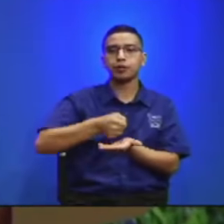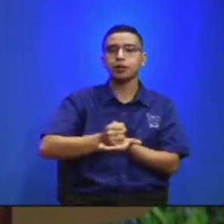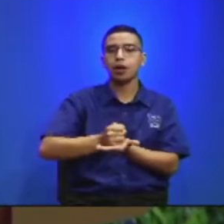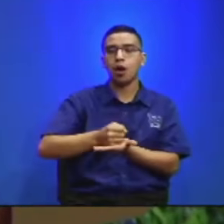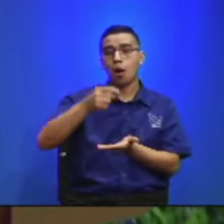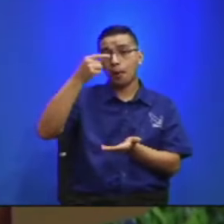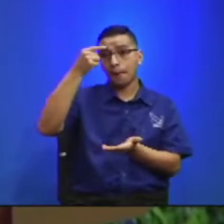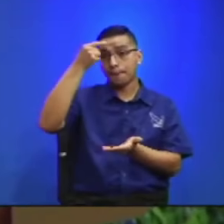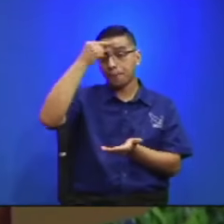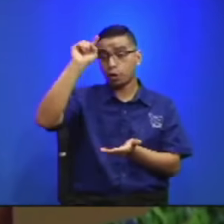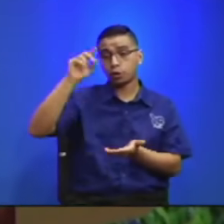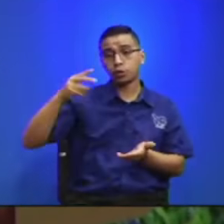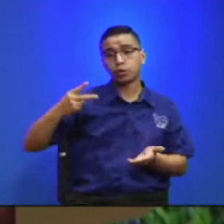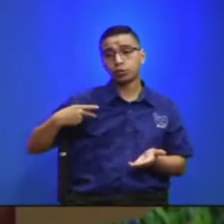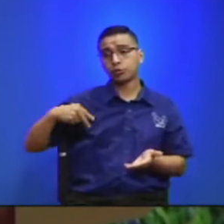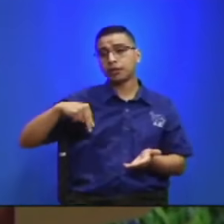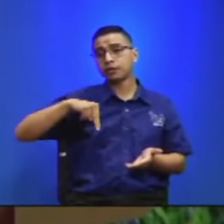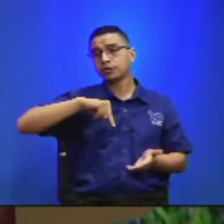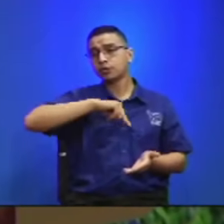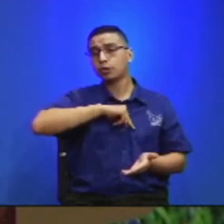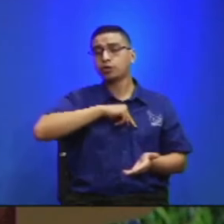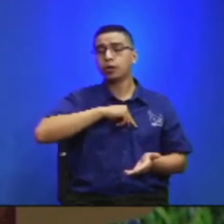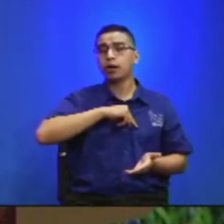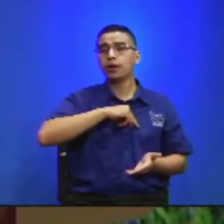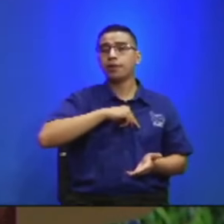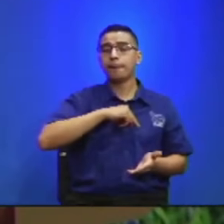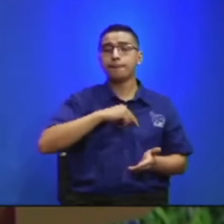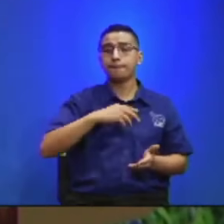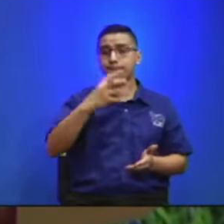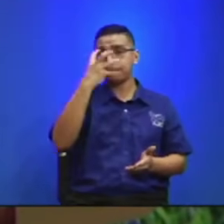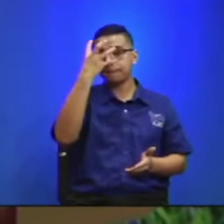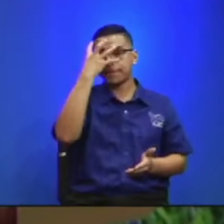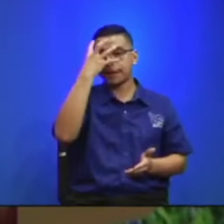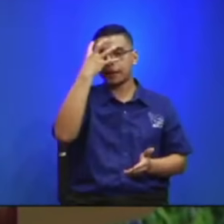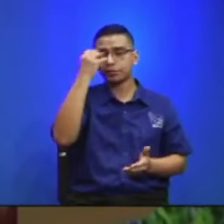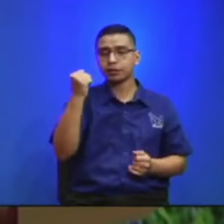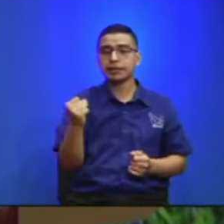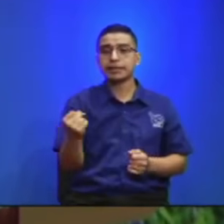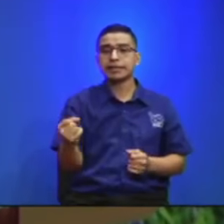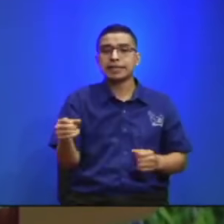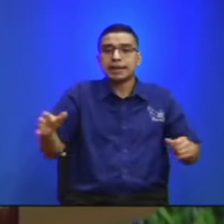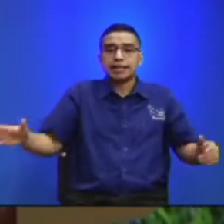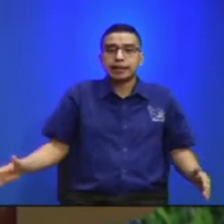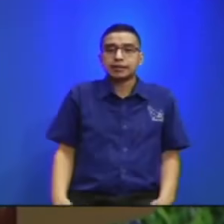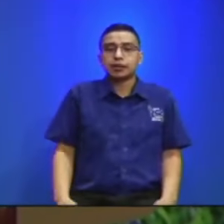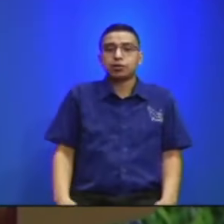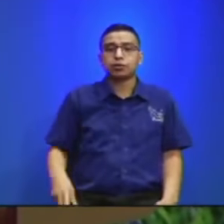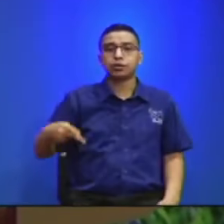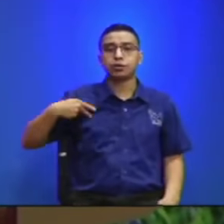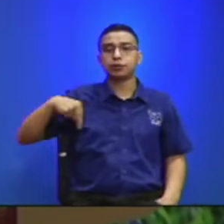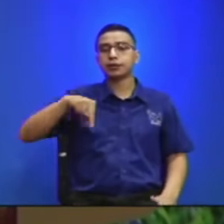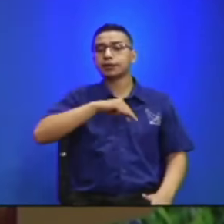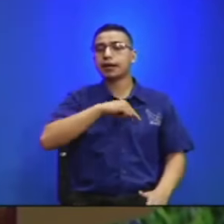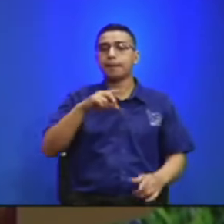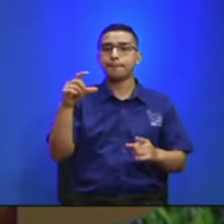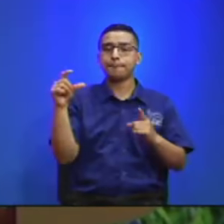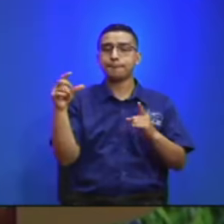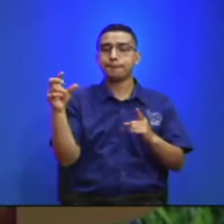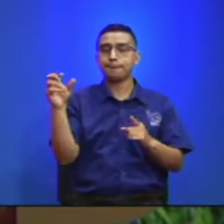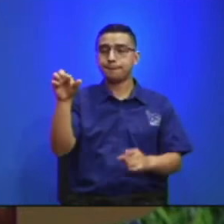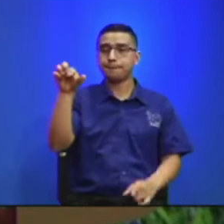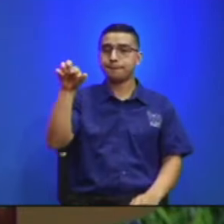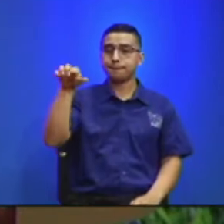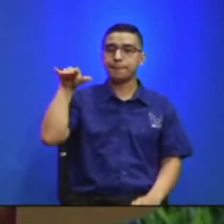por nuestros pecados y el castigo de nuestra paz fue sobre él